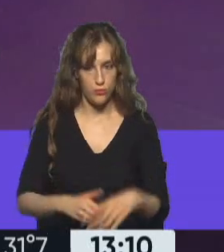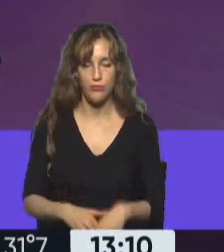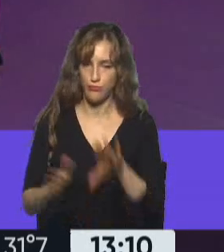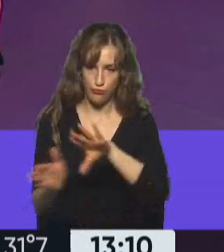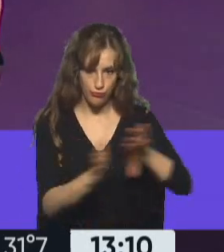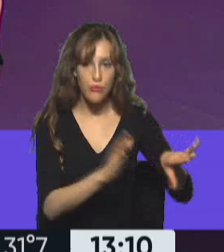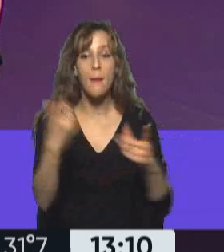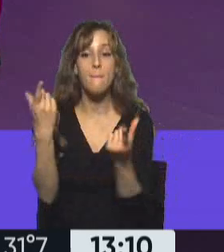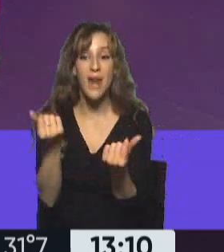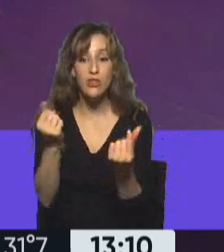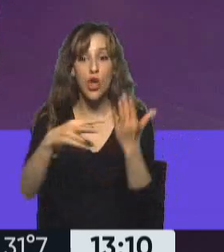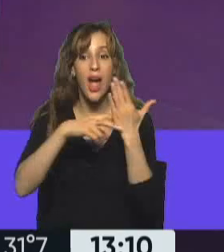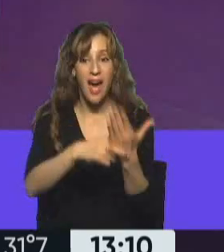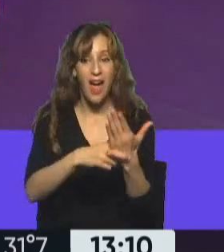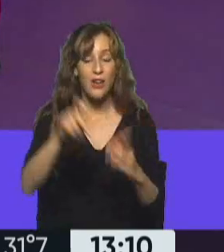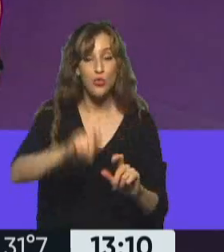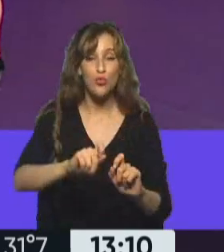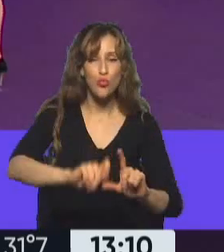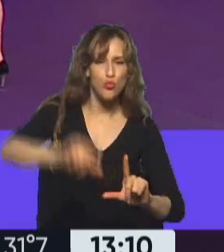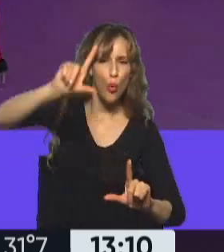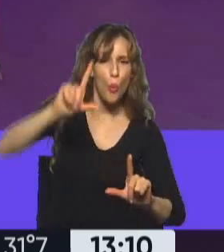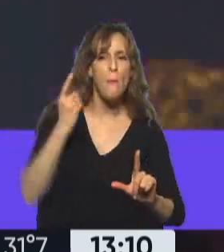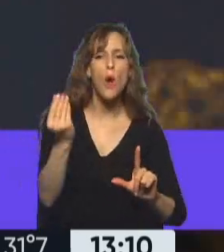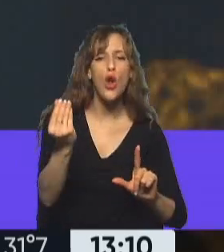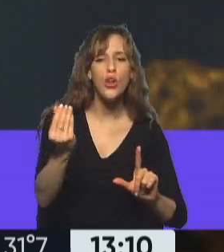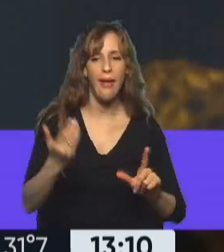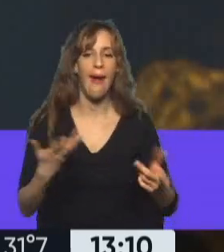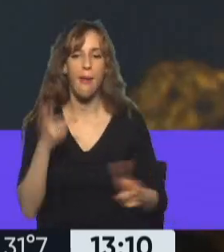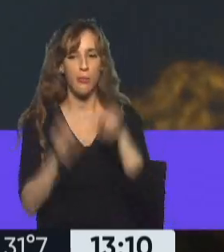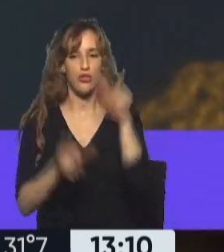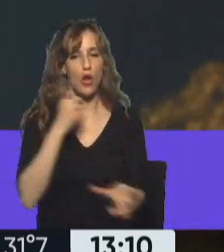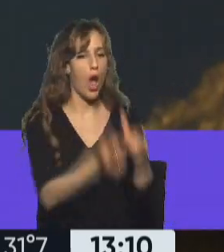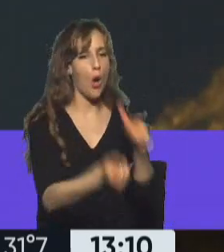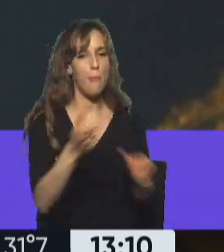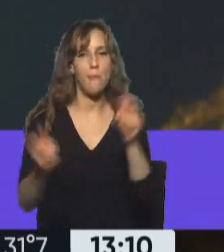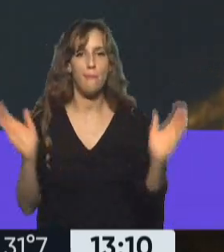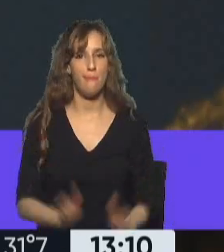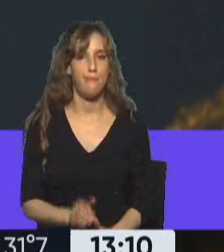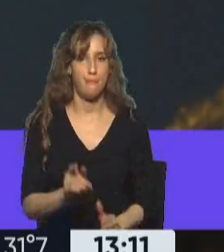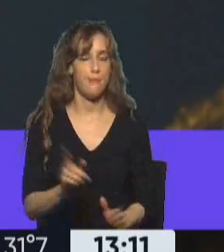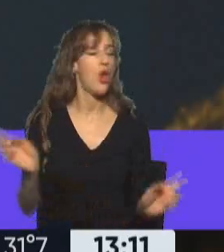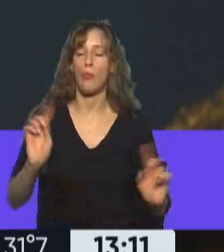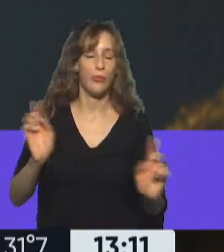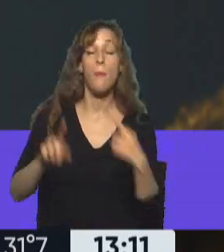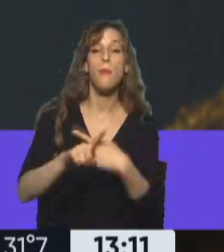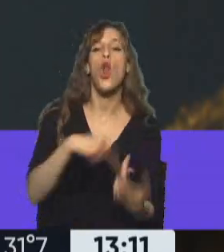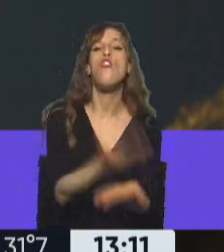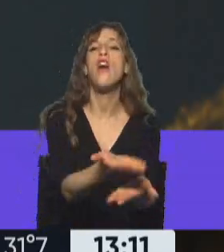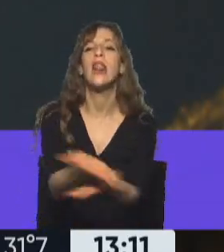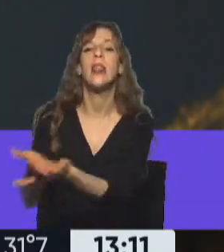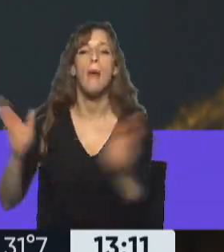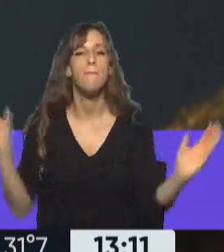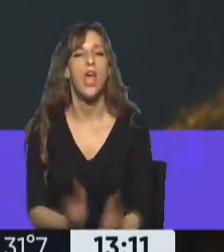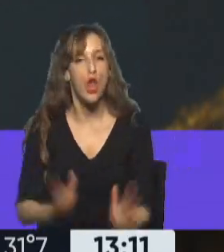precio de la carne aumentó por una disminución de la oferta. Ese es uno de los argumentos que está circulando. ¿Qué dicen? Bueno,